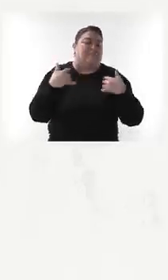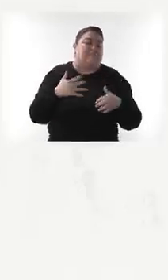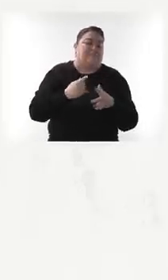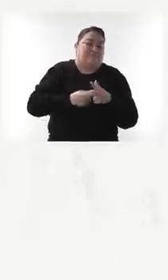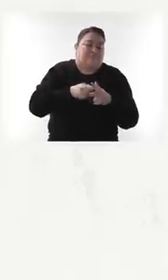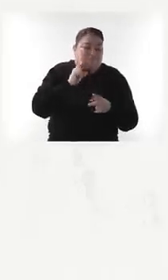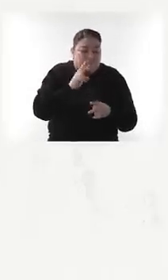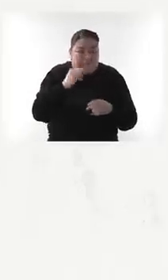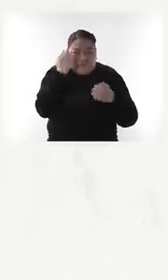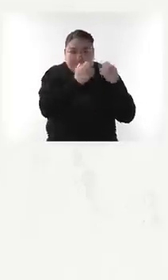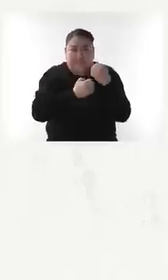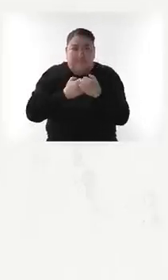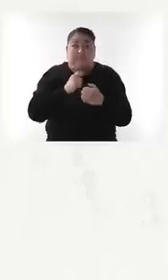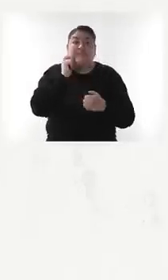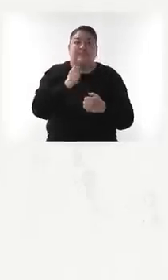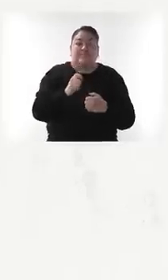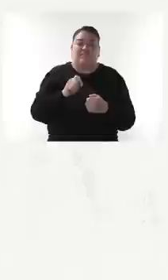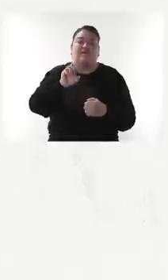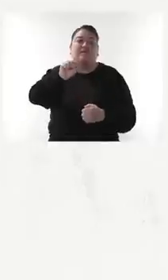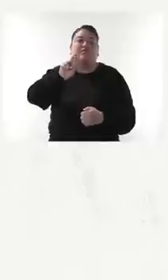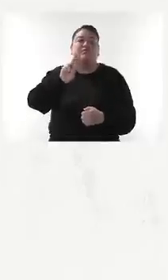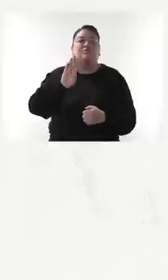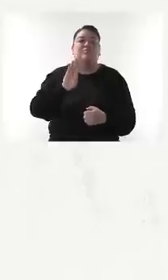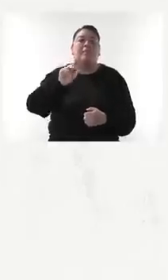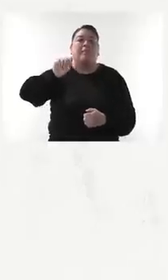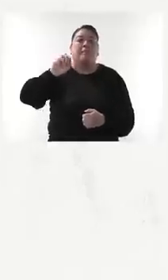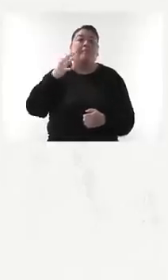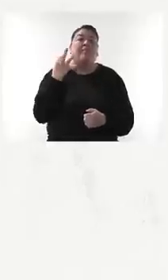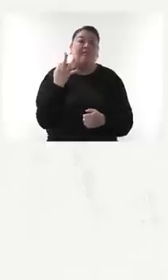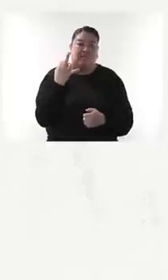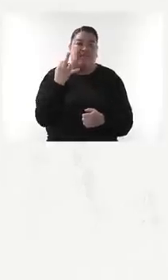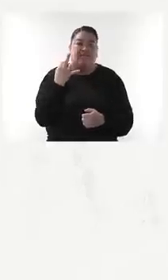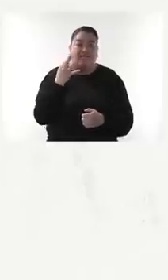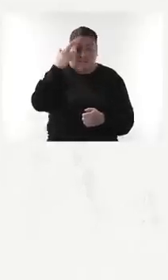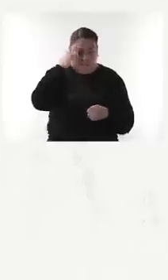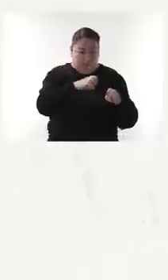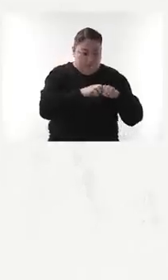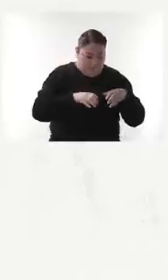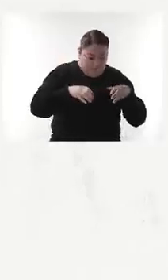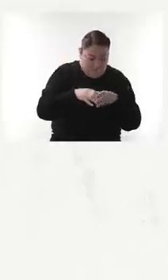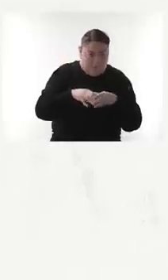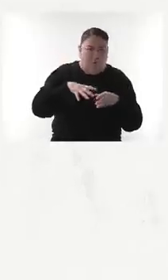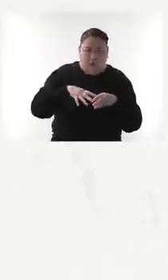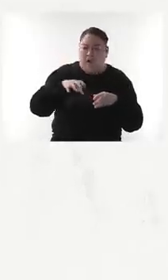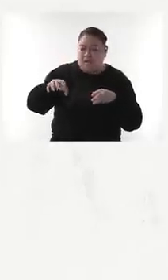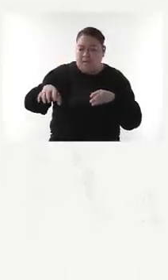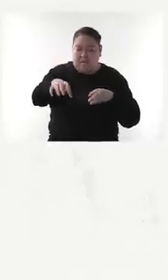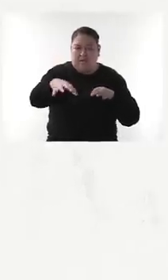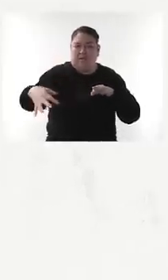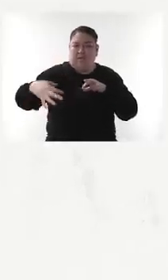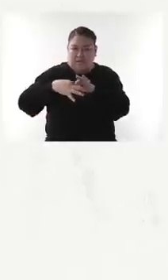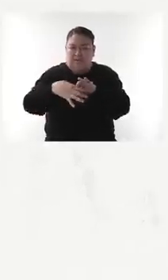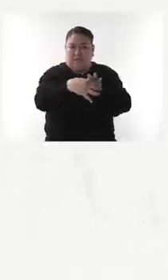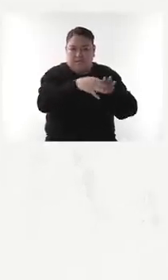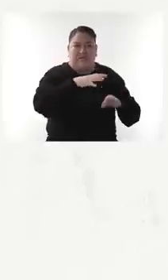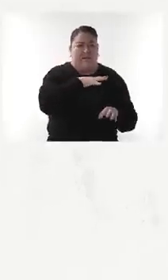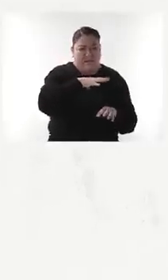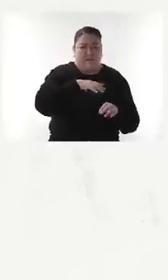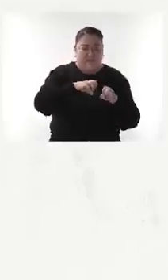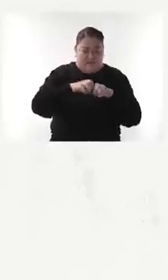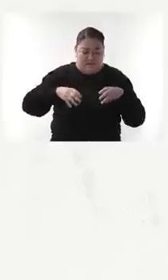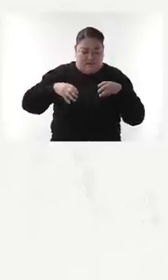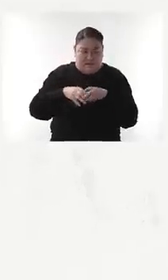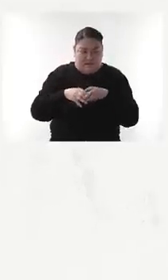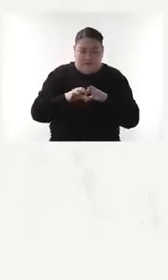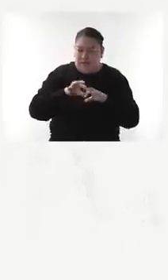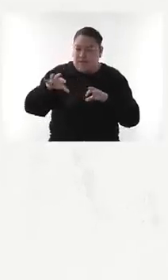datos, en una sub-23. Hay equipos que tienen filiales, y los equipos que tienen filiales las